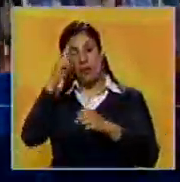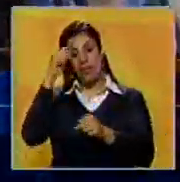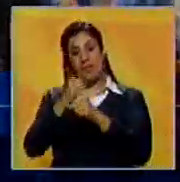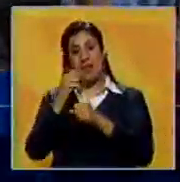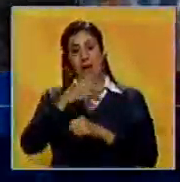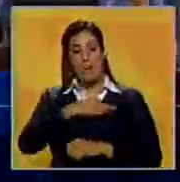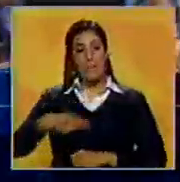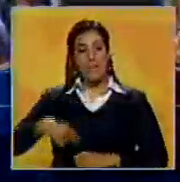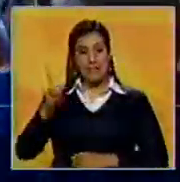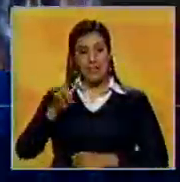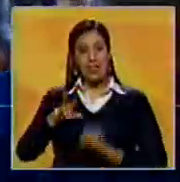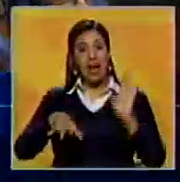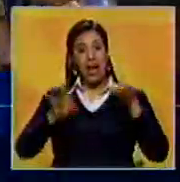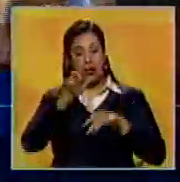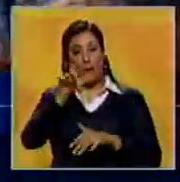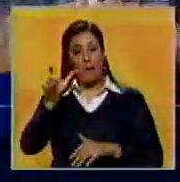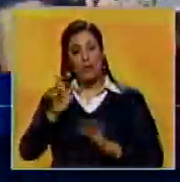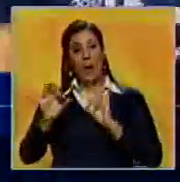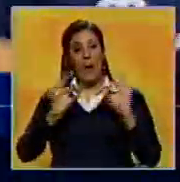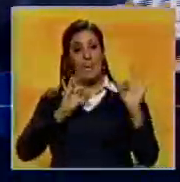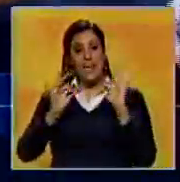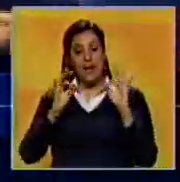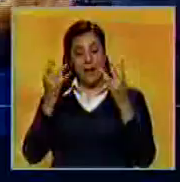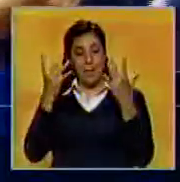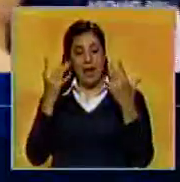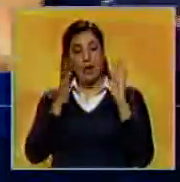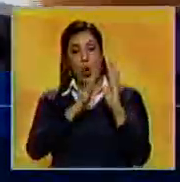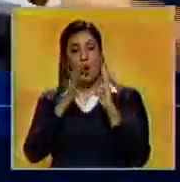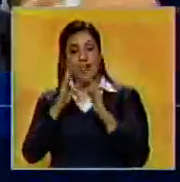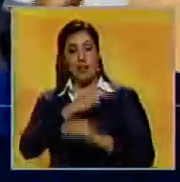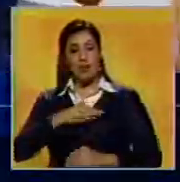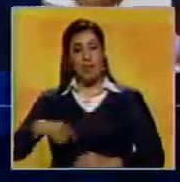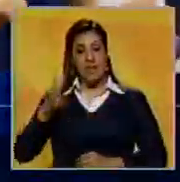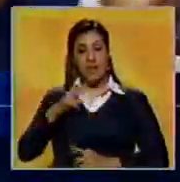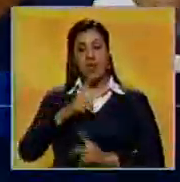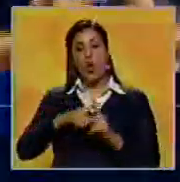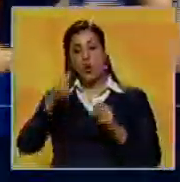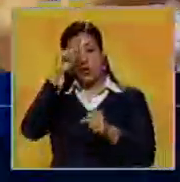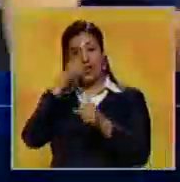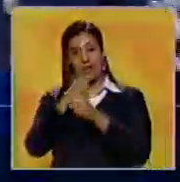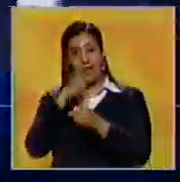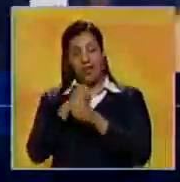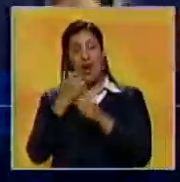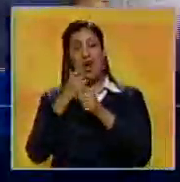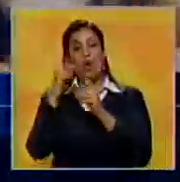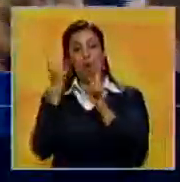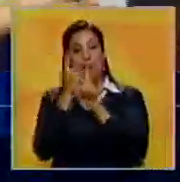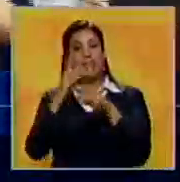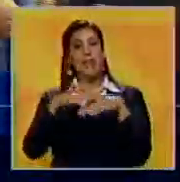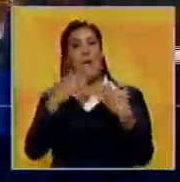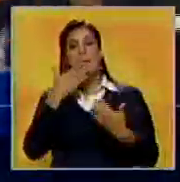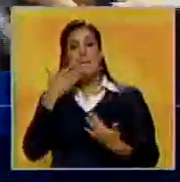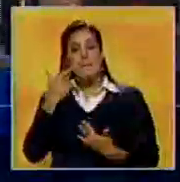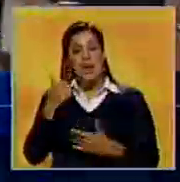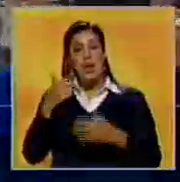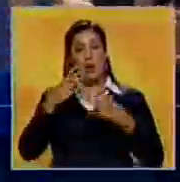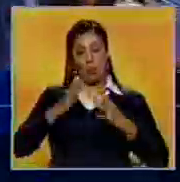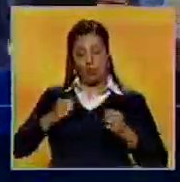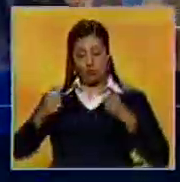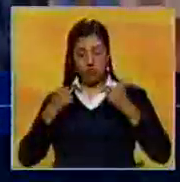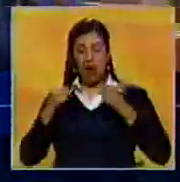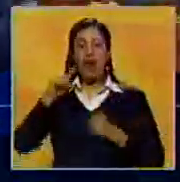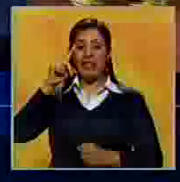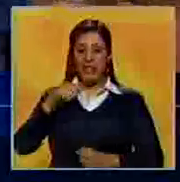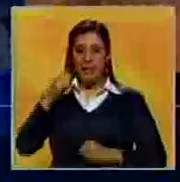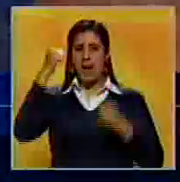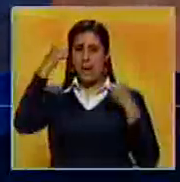Mr. Venezuela. Los 14 aspirantes se preparan de la mano de la organización Miss Venezuela y de los productores del concurso para potenciar no solo el físico, sino